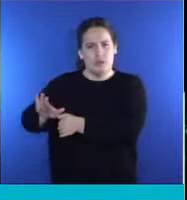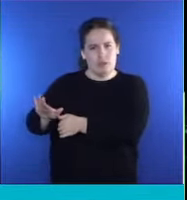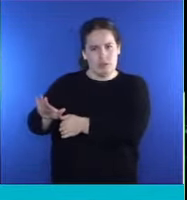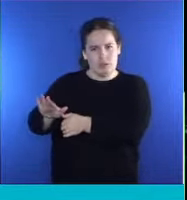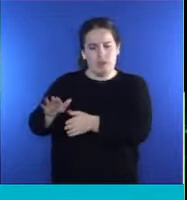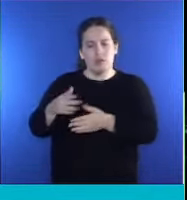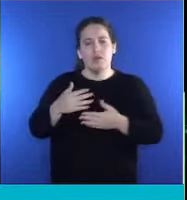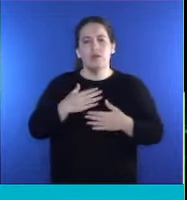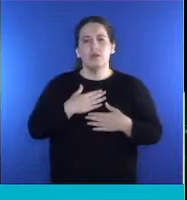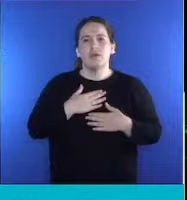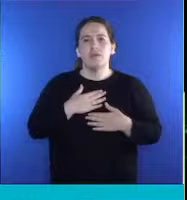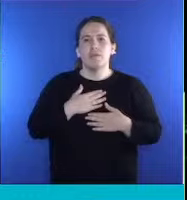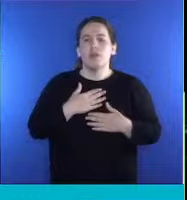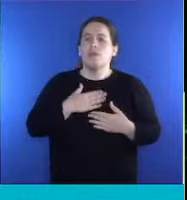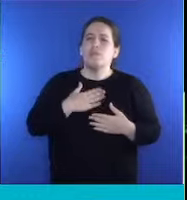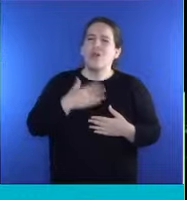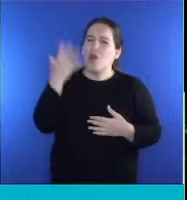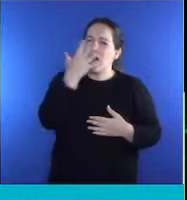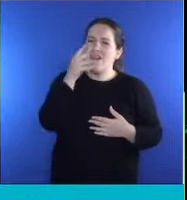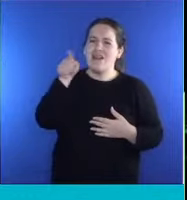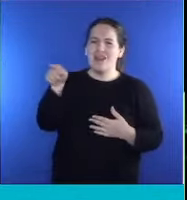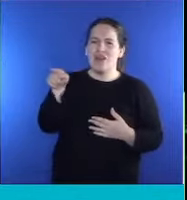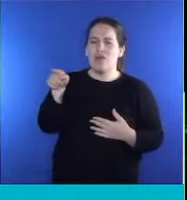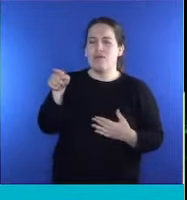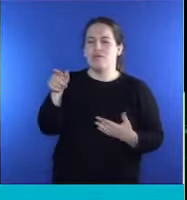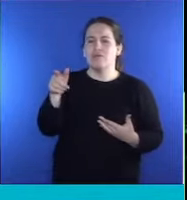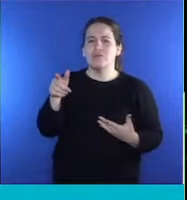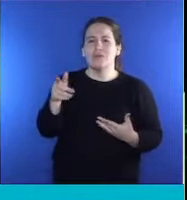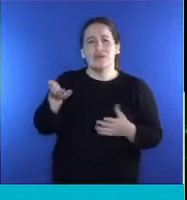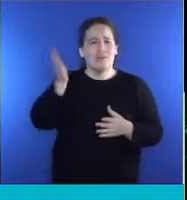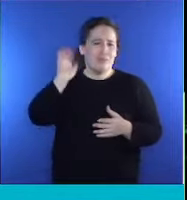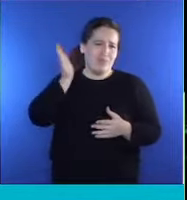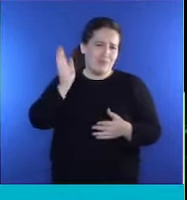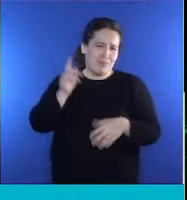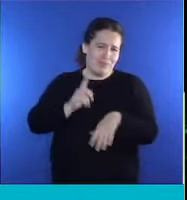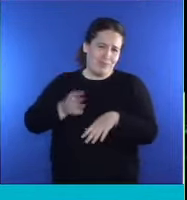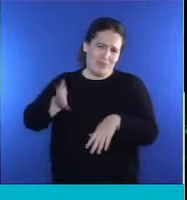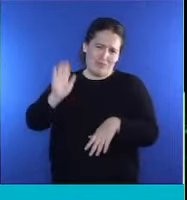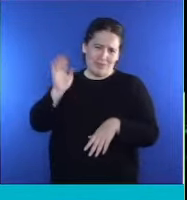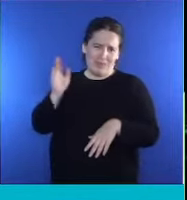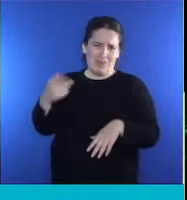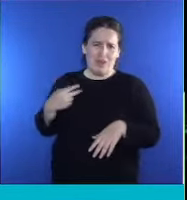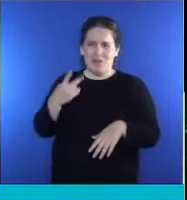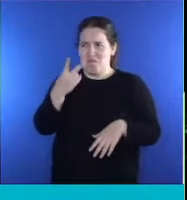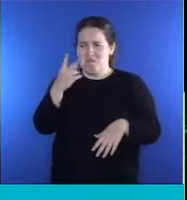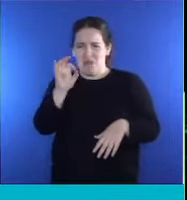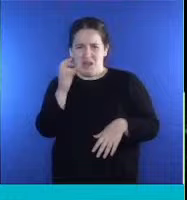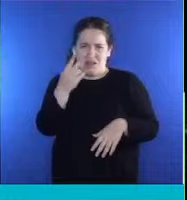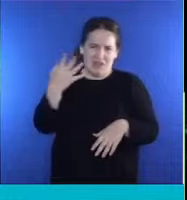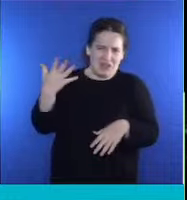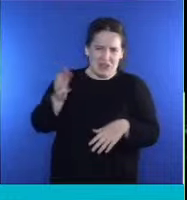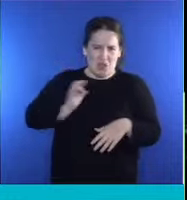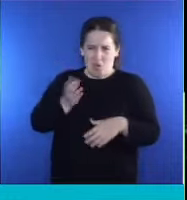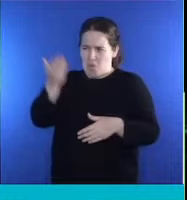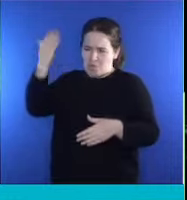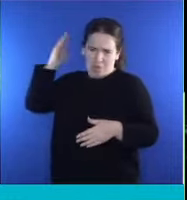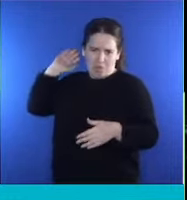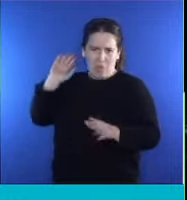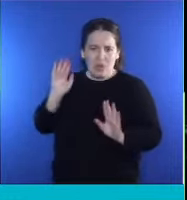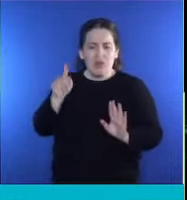político Porque con el negro allá hace mucho tiempo alrededor de 20 25 años o un poco más